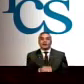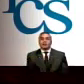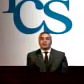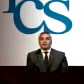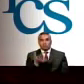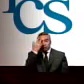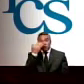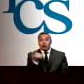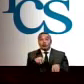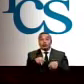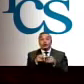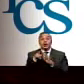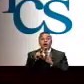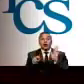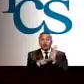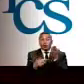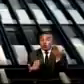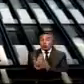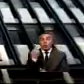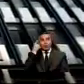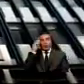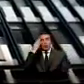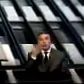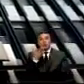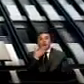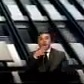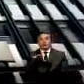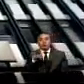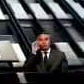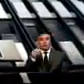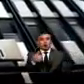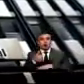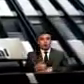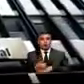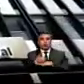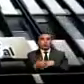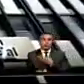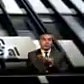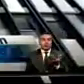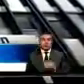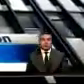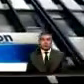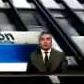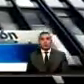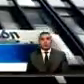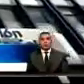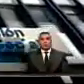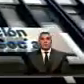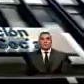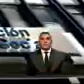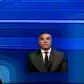está en construcción un reglamento para saber cómo se designarán a estas autoridades usado merino test de televisión